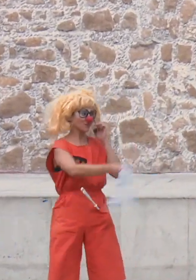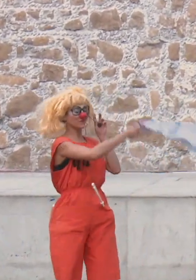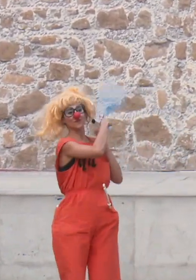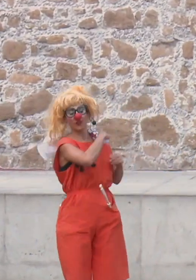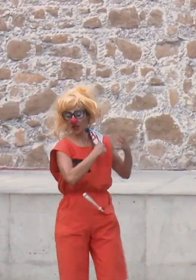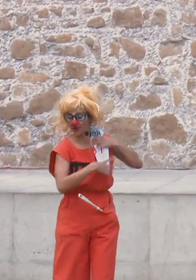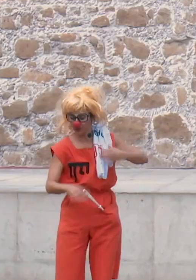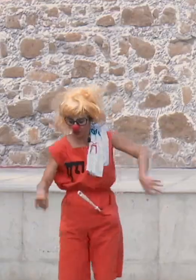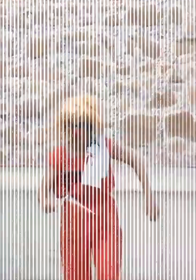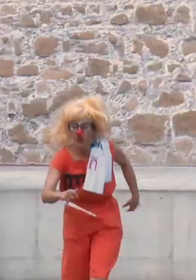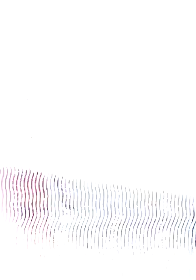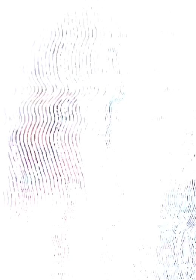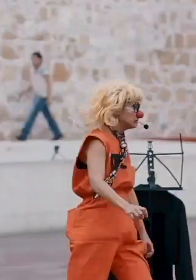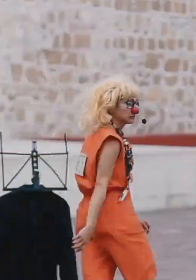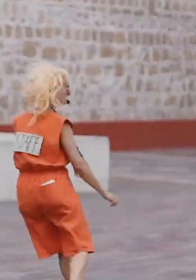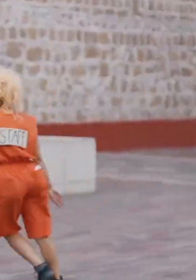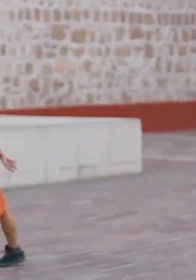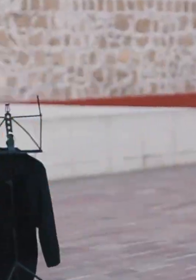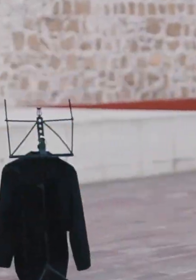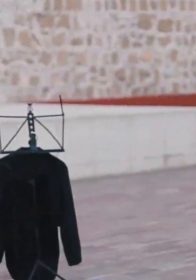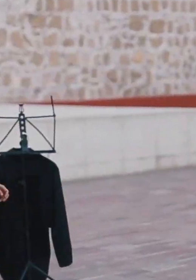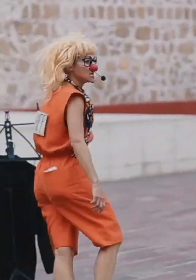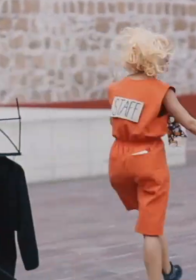utilizar objetos pequeñitos.